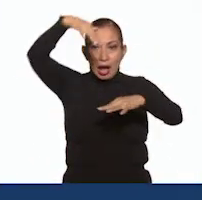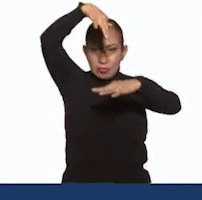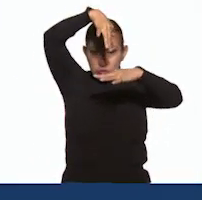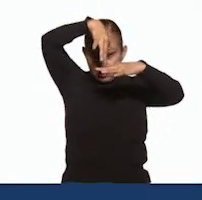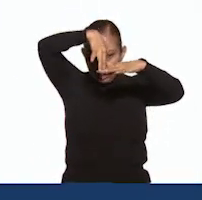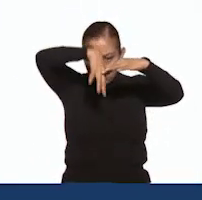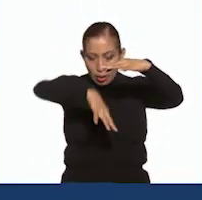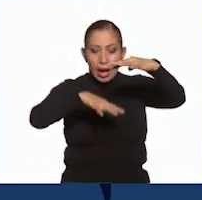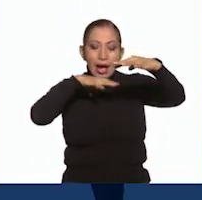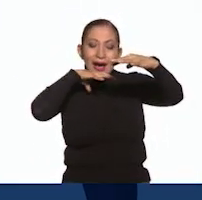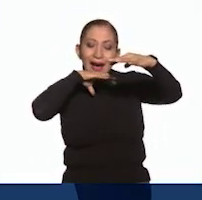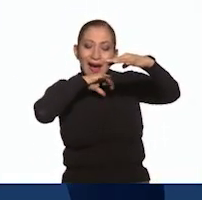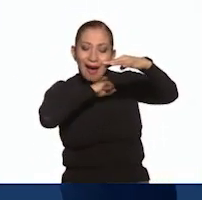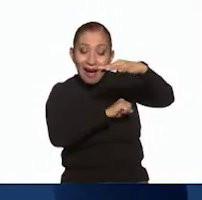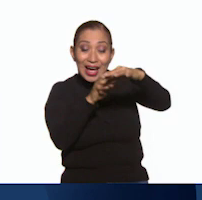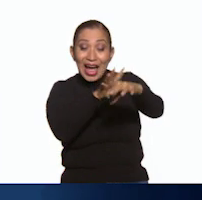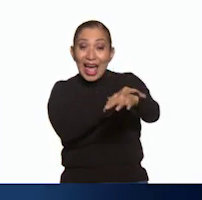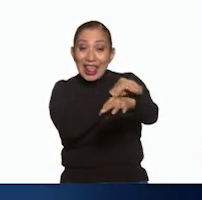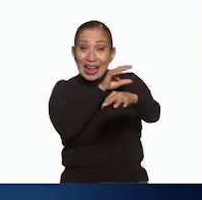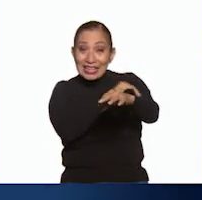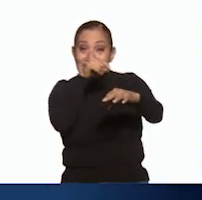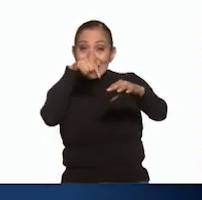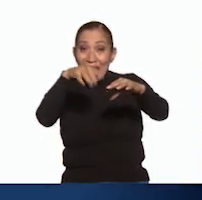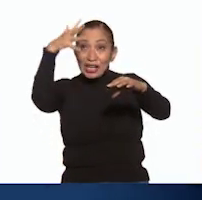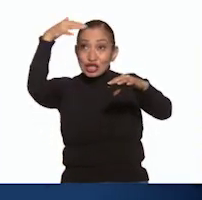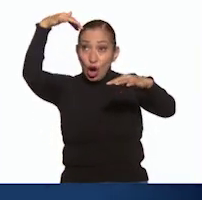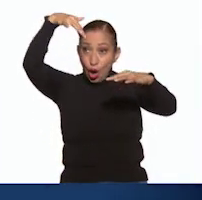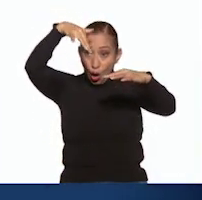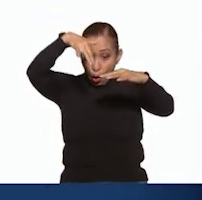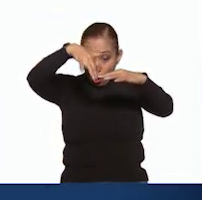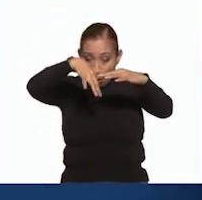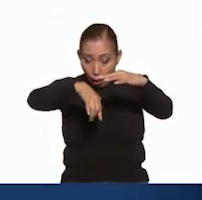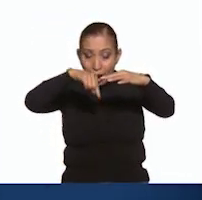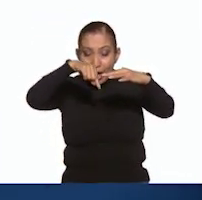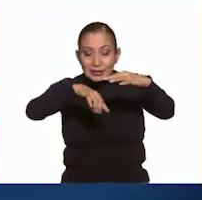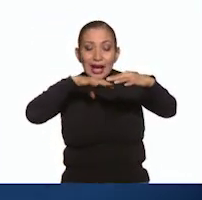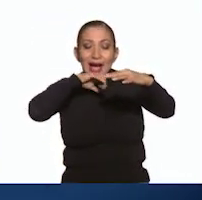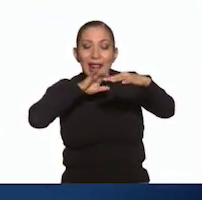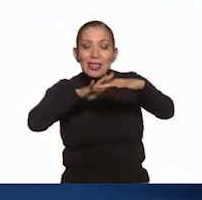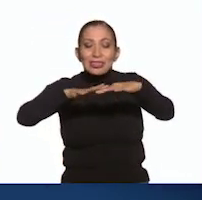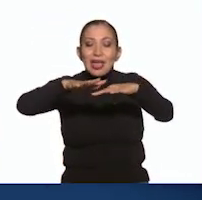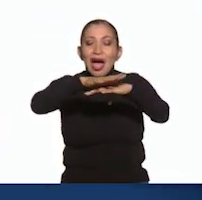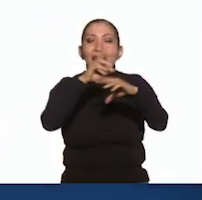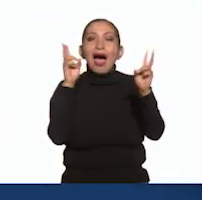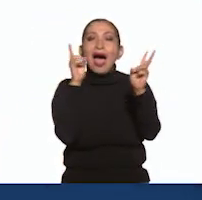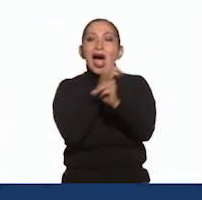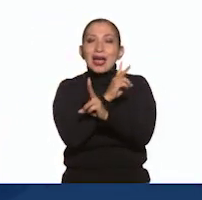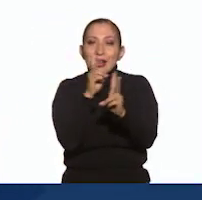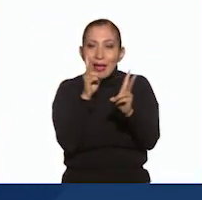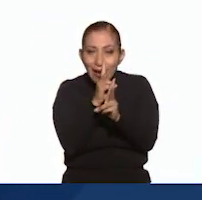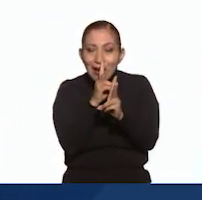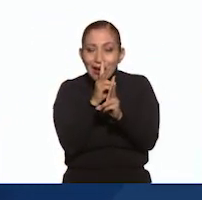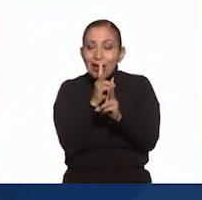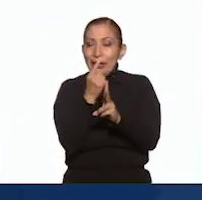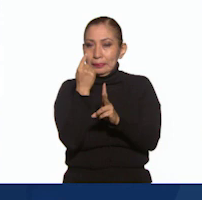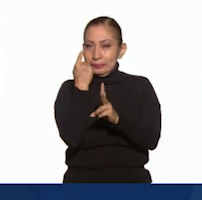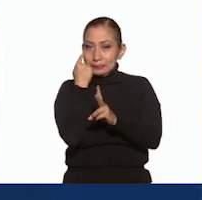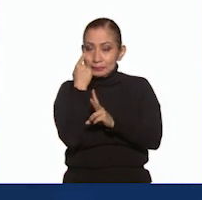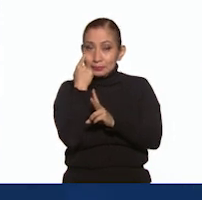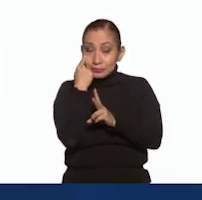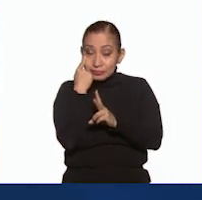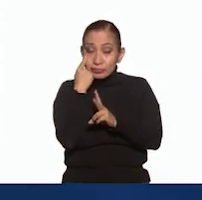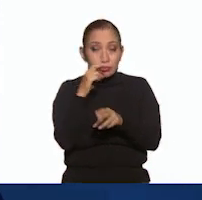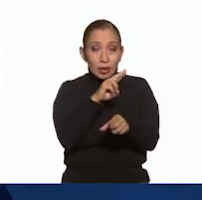la calientan y la energía que ésta emite es la que calienta el aire. De tal forma que